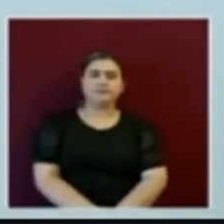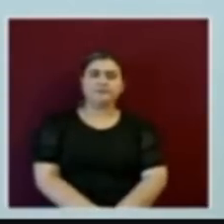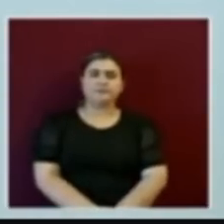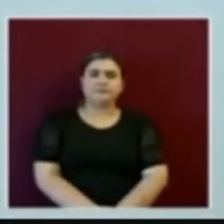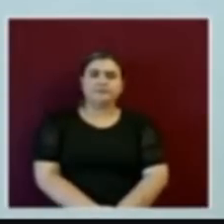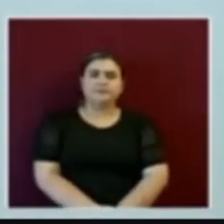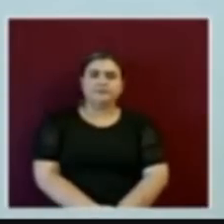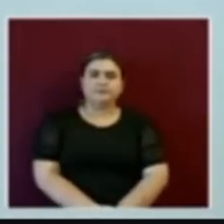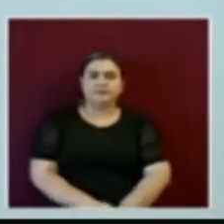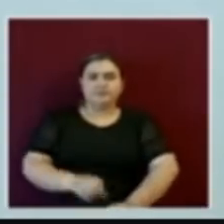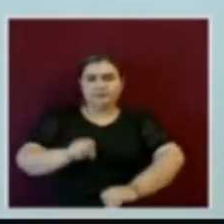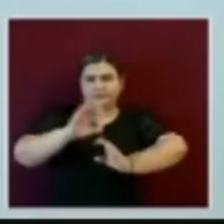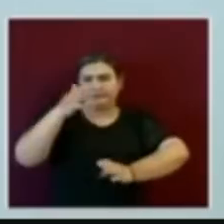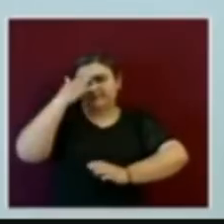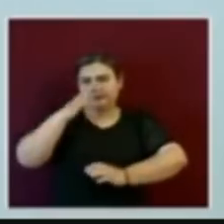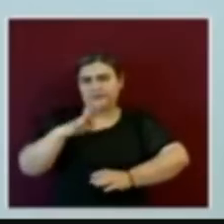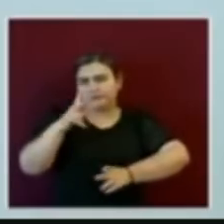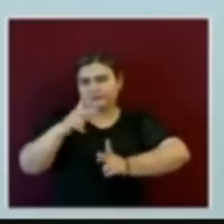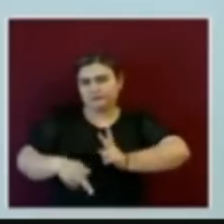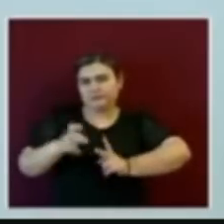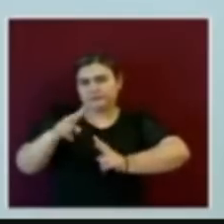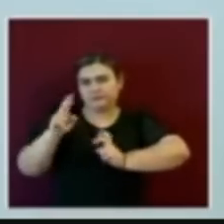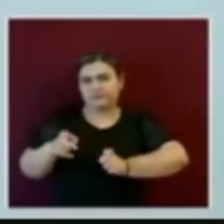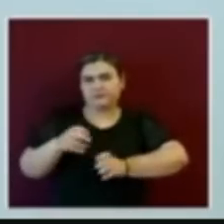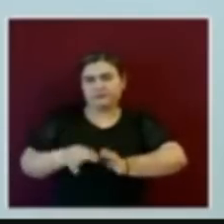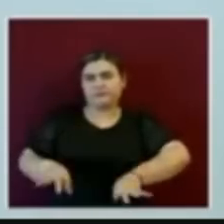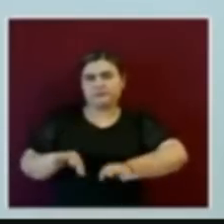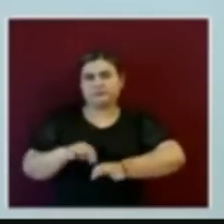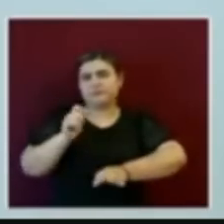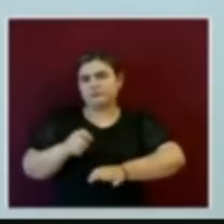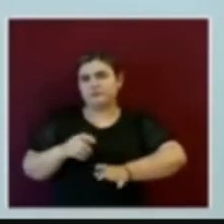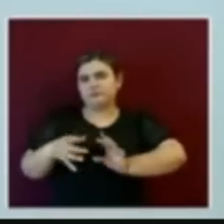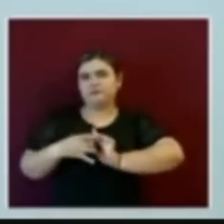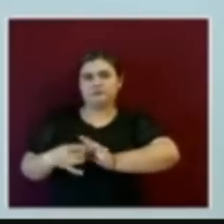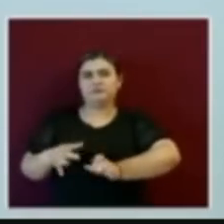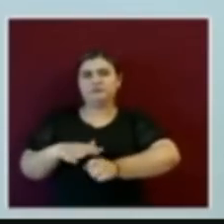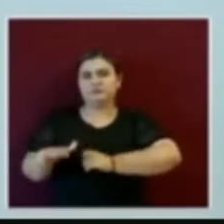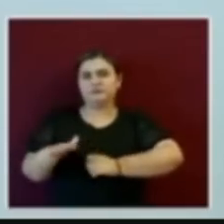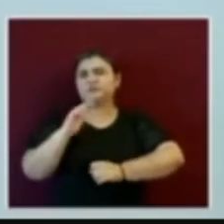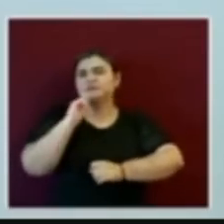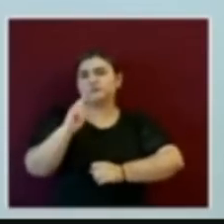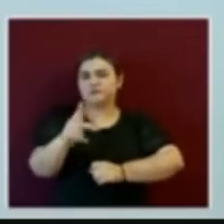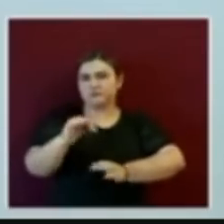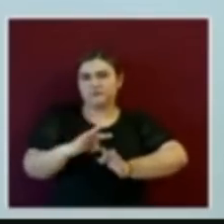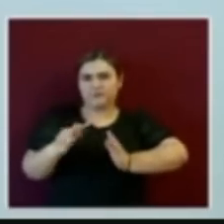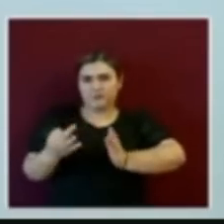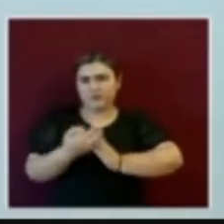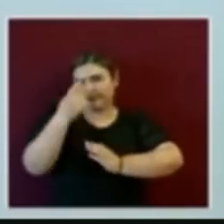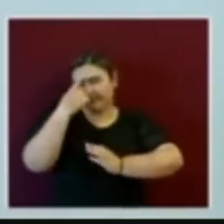Obviamente, una buena parte, pues, del tema tiene que ver con la mejor forma